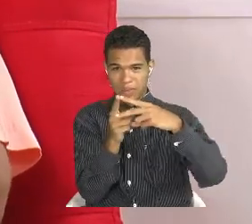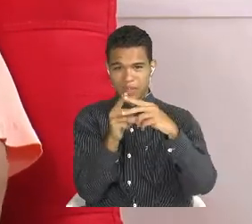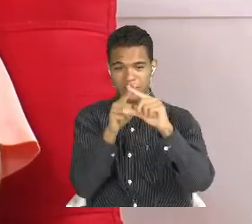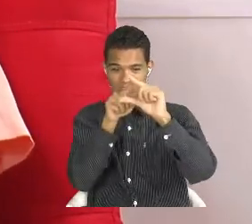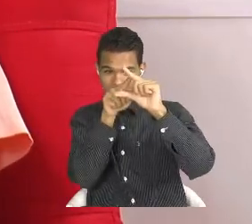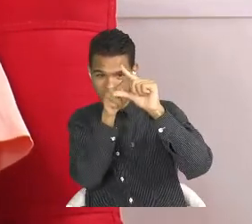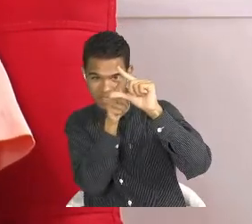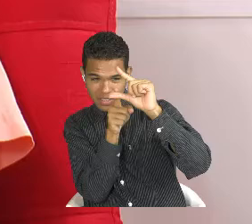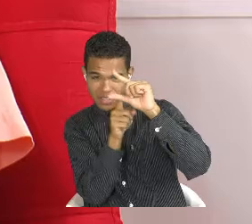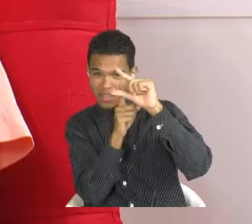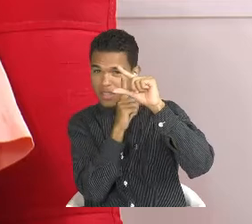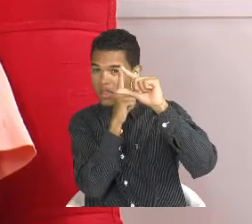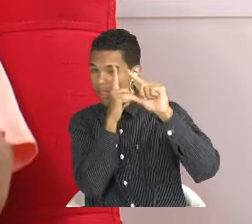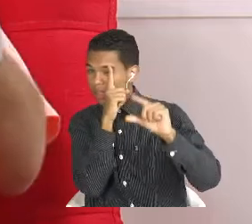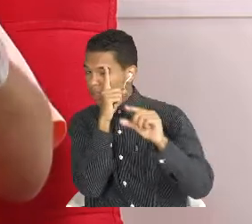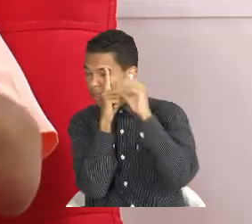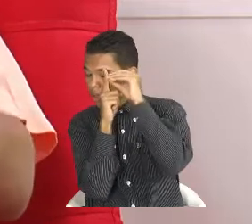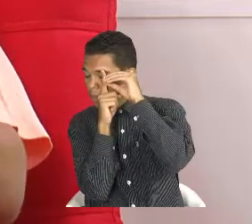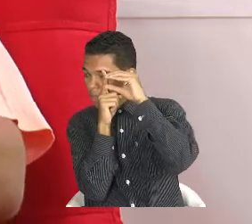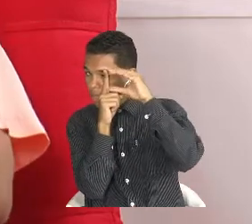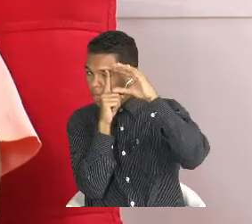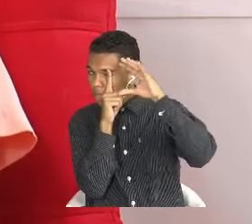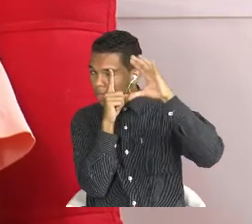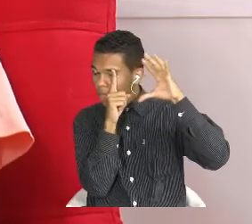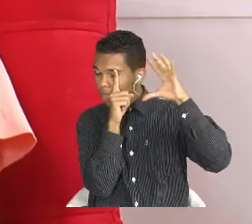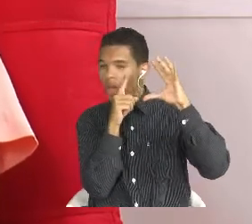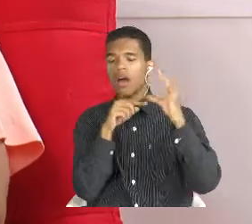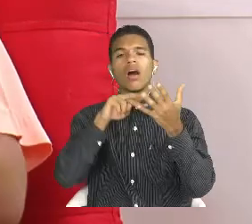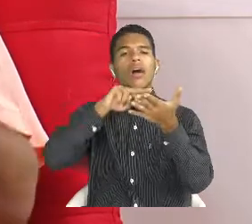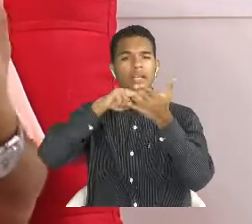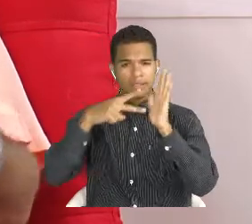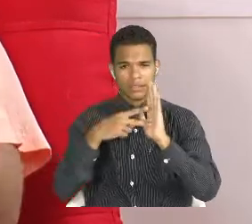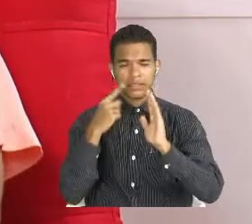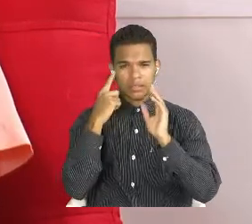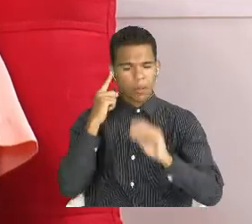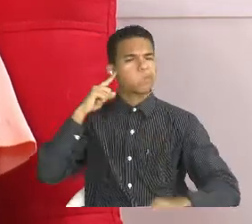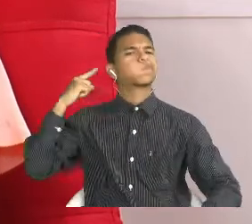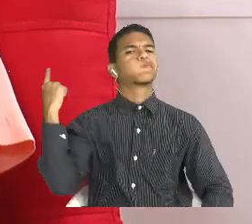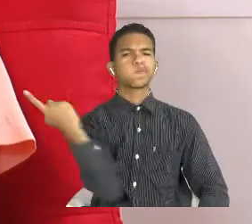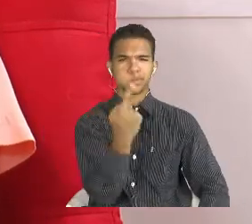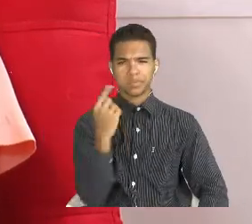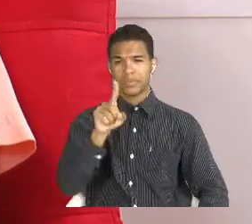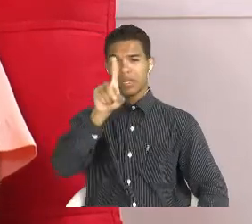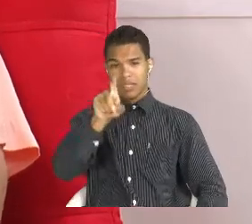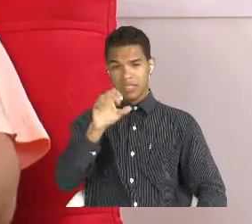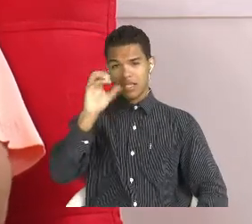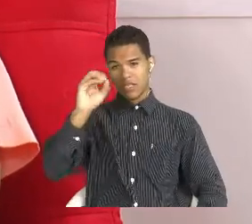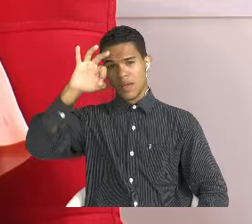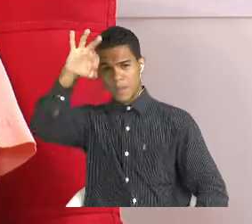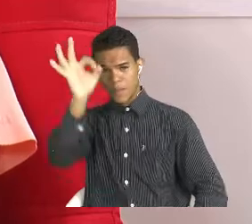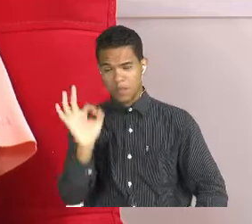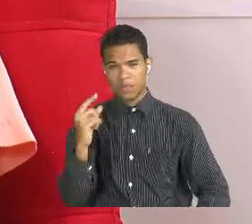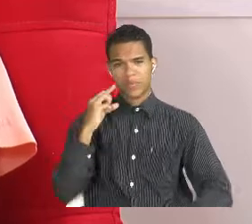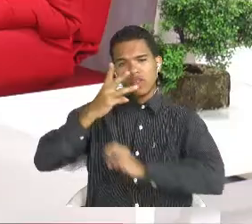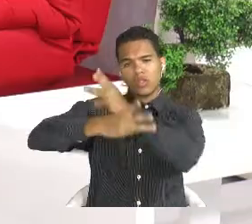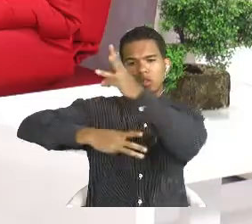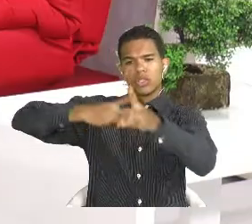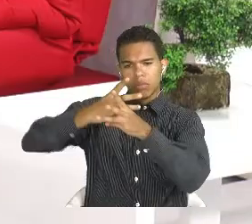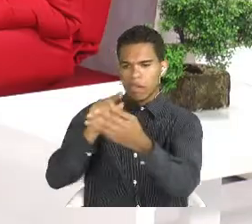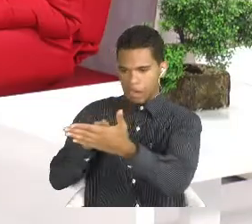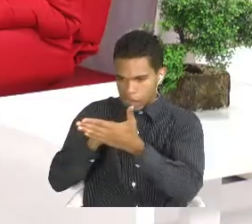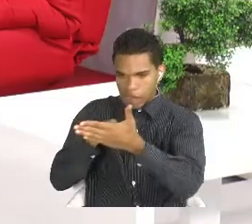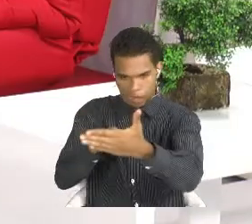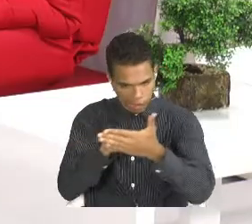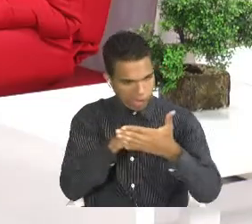el 60% de la población lo puede presentar, dentro de los glaucomas, es el 60% de las manifestaciones de este tipo de glaucoma,